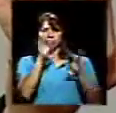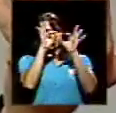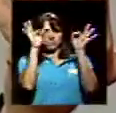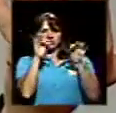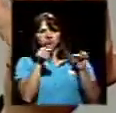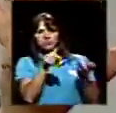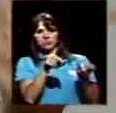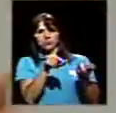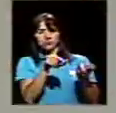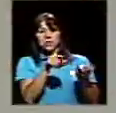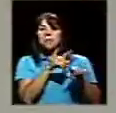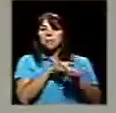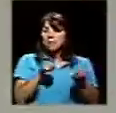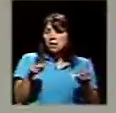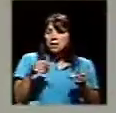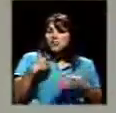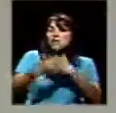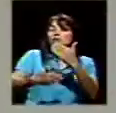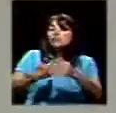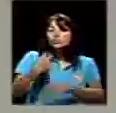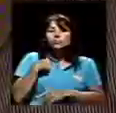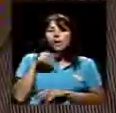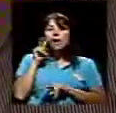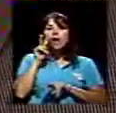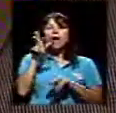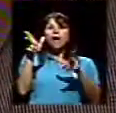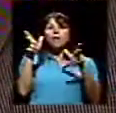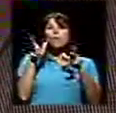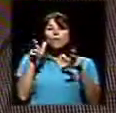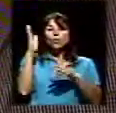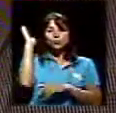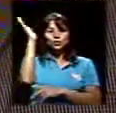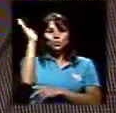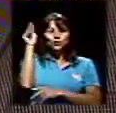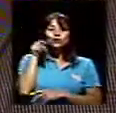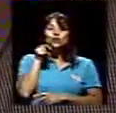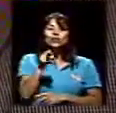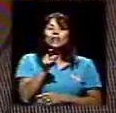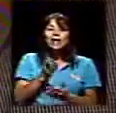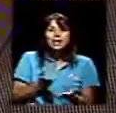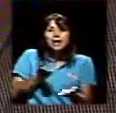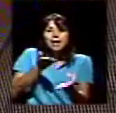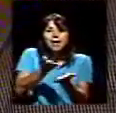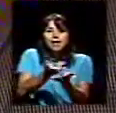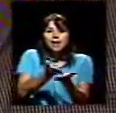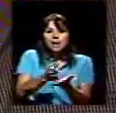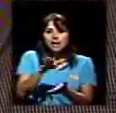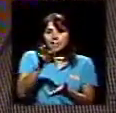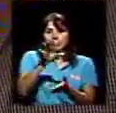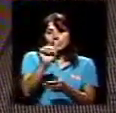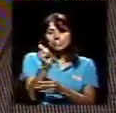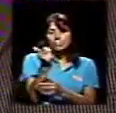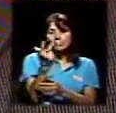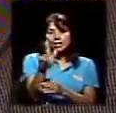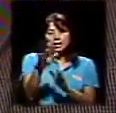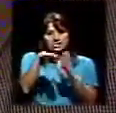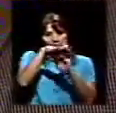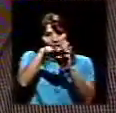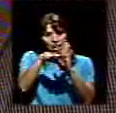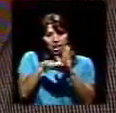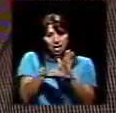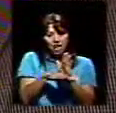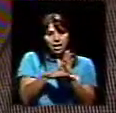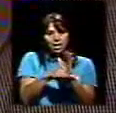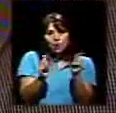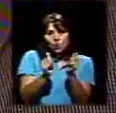dio un discurso donde planteó 13 medidas con 9 énfasis, un discurso breve, y en general